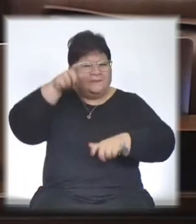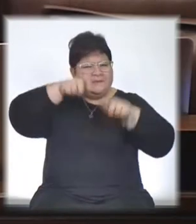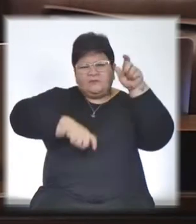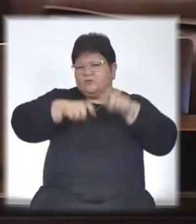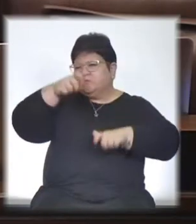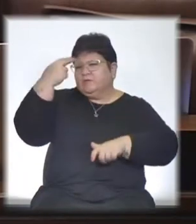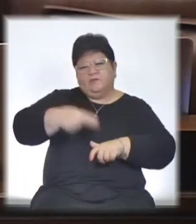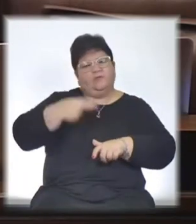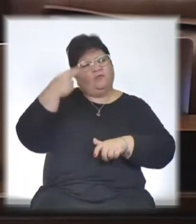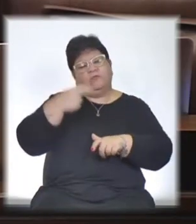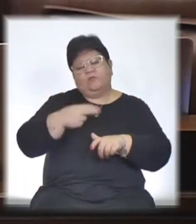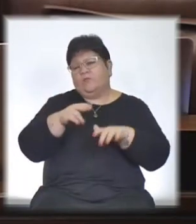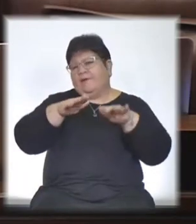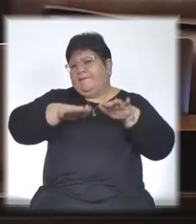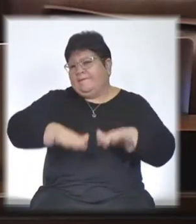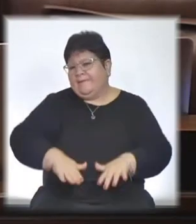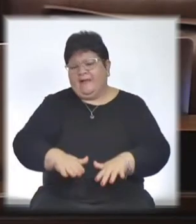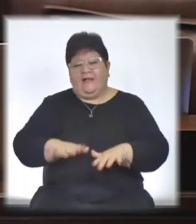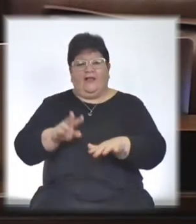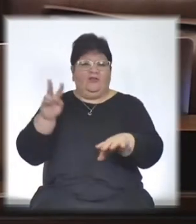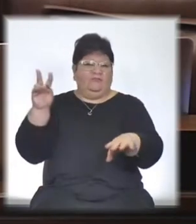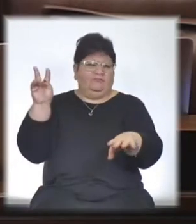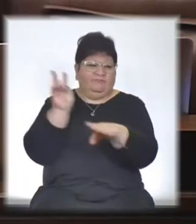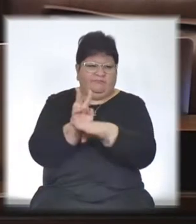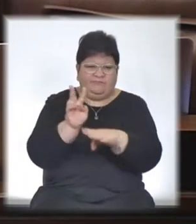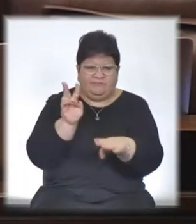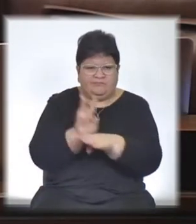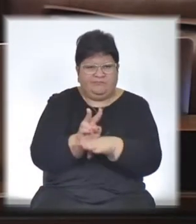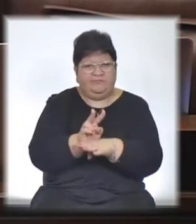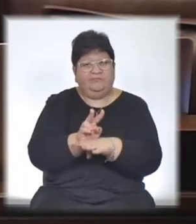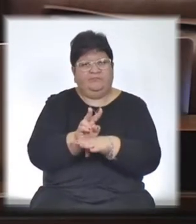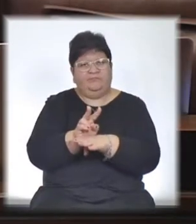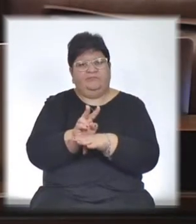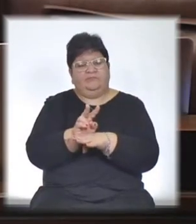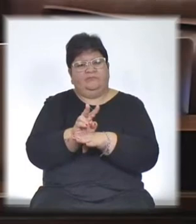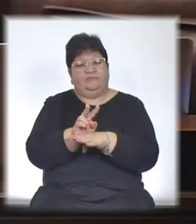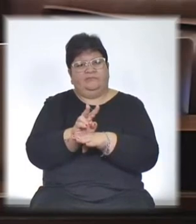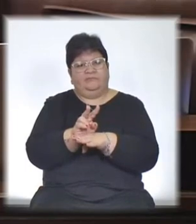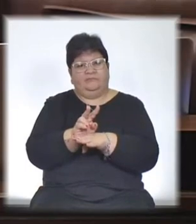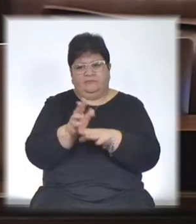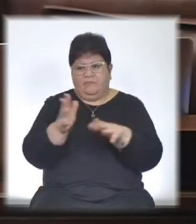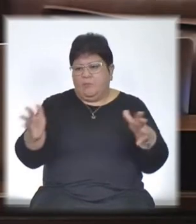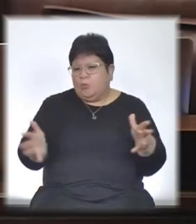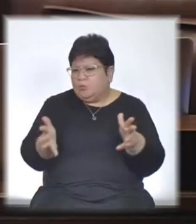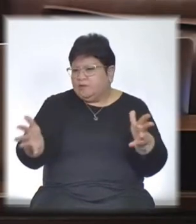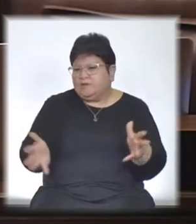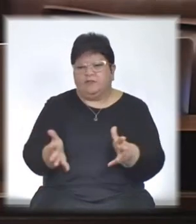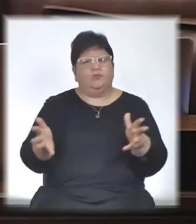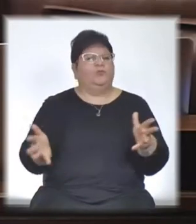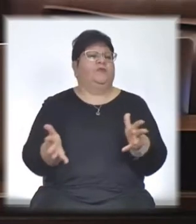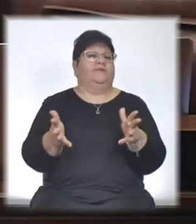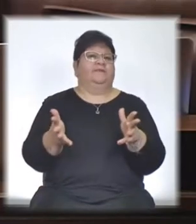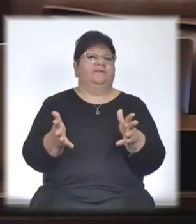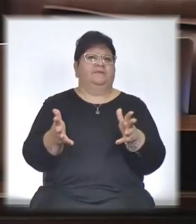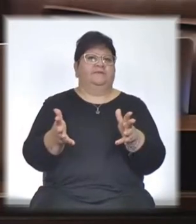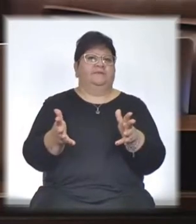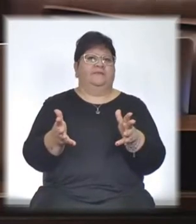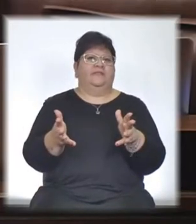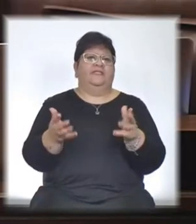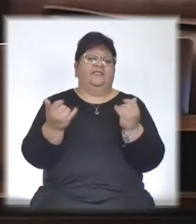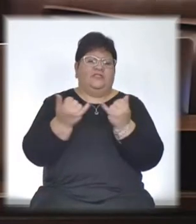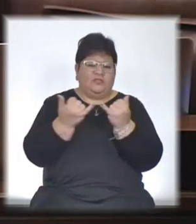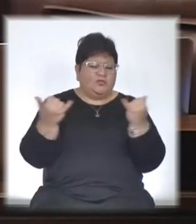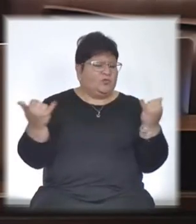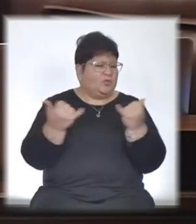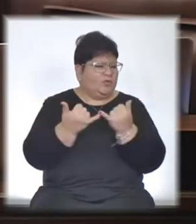principal, el que logró encarnadura social y movilizó a multitudes para confundirse aquellos días, los días que todos